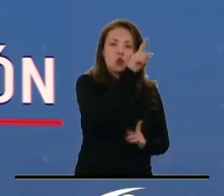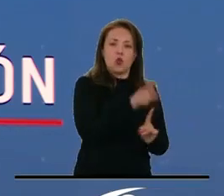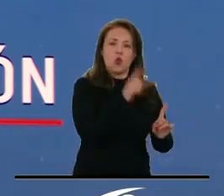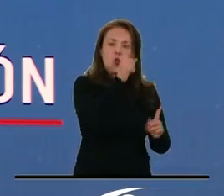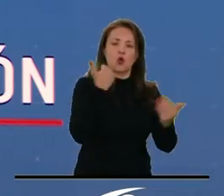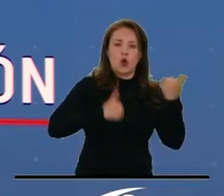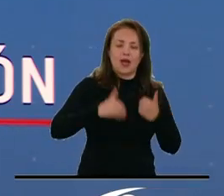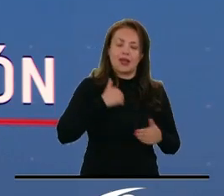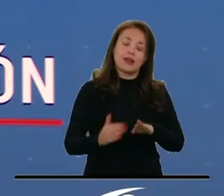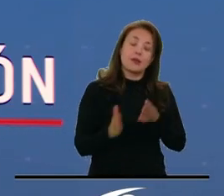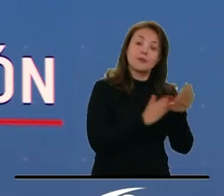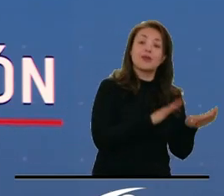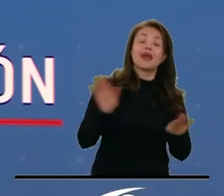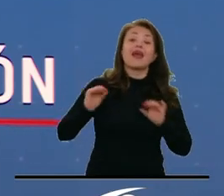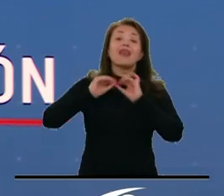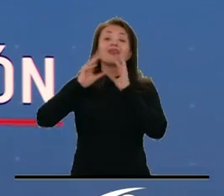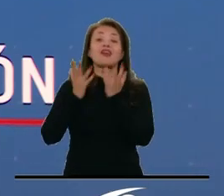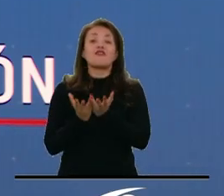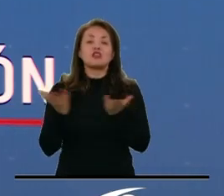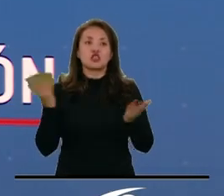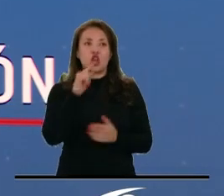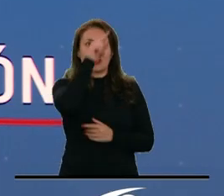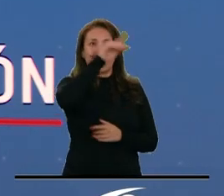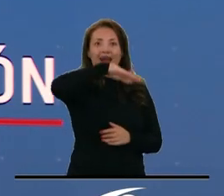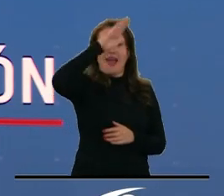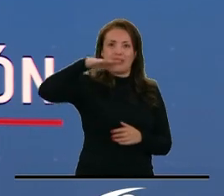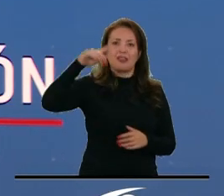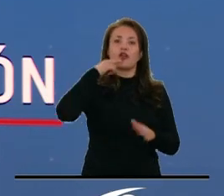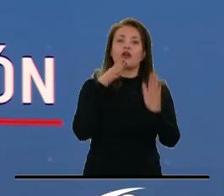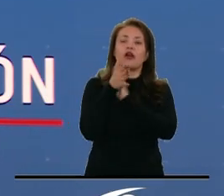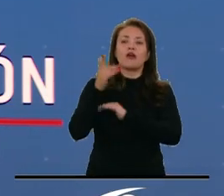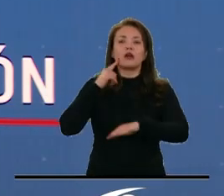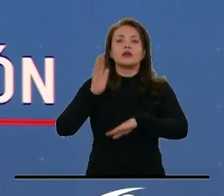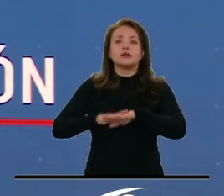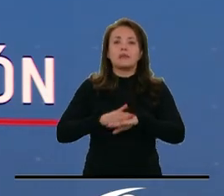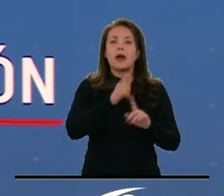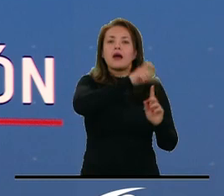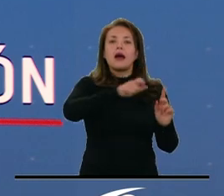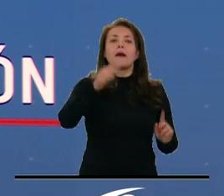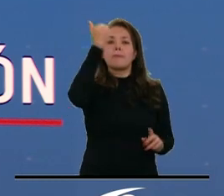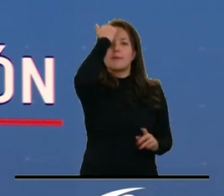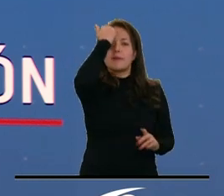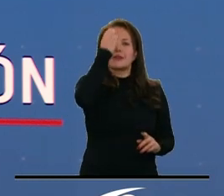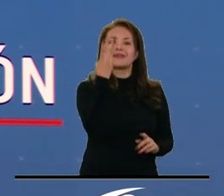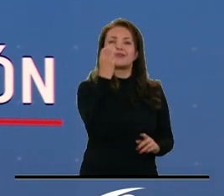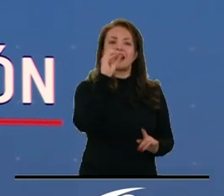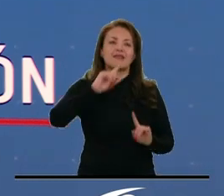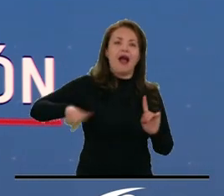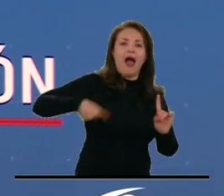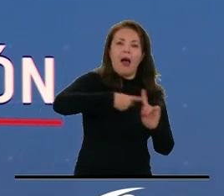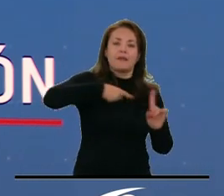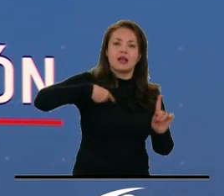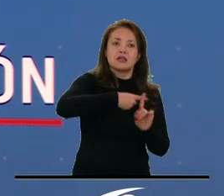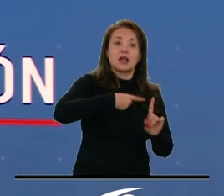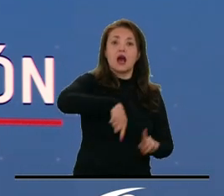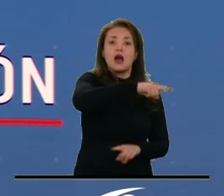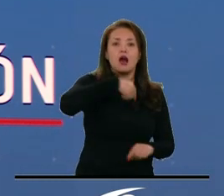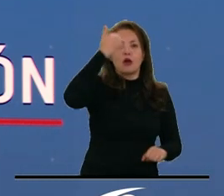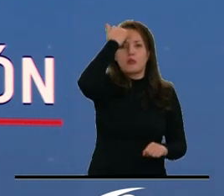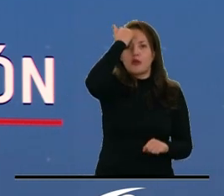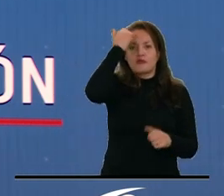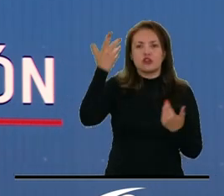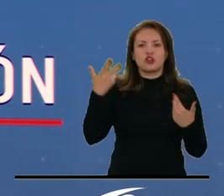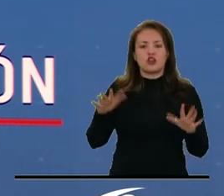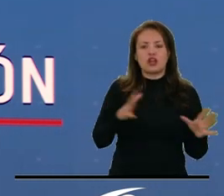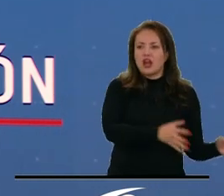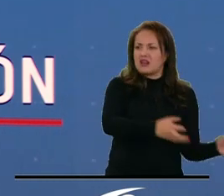la defensoría del pueblo en Antioquia advirtió amenazas contra 32 maestros del departamento los profesores se han negado a entregar a los niños para